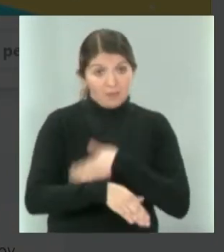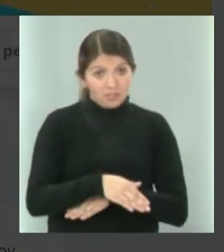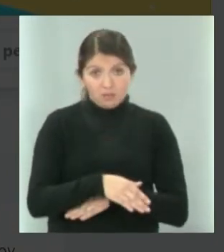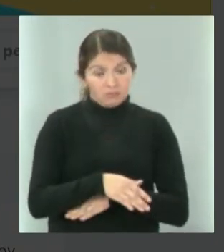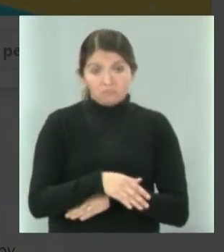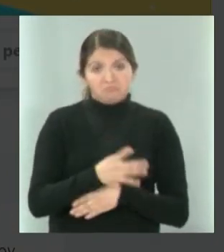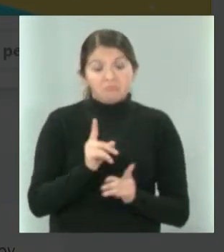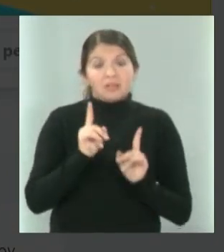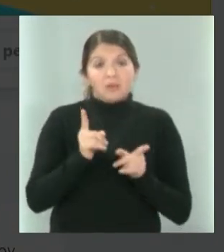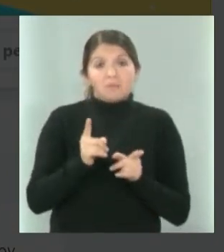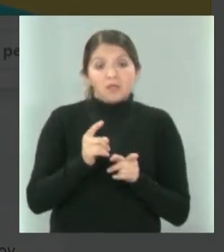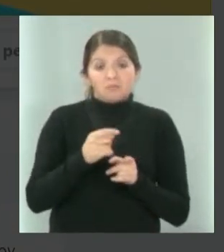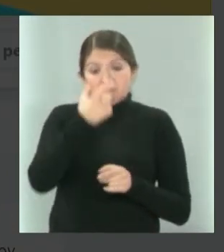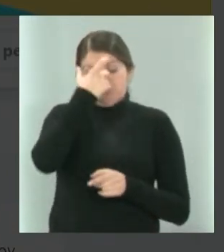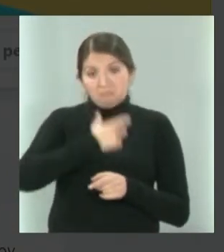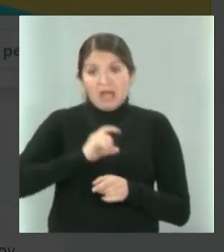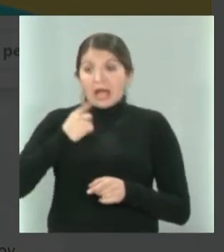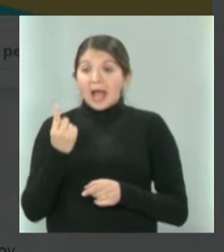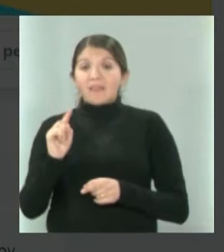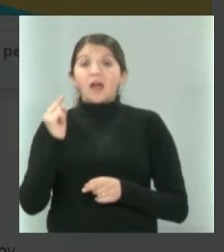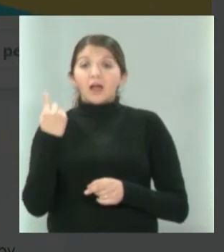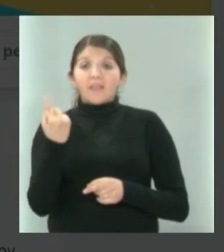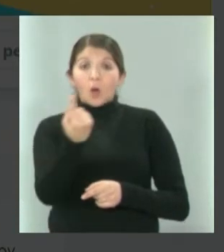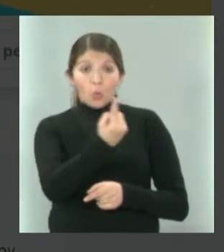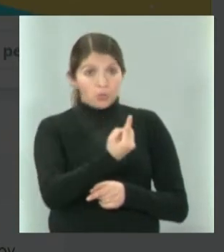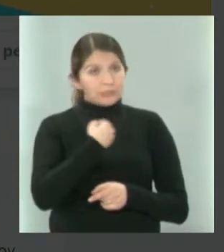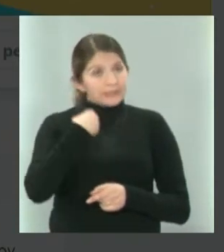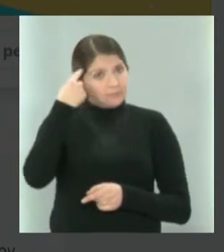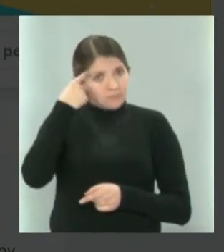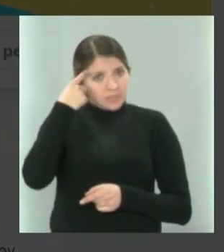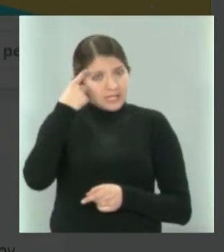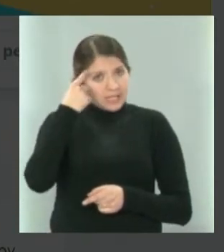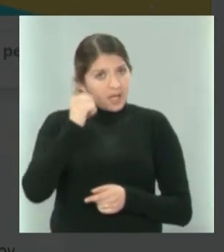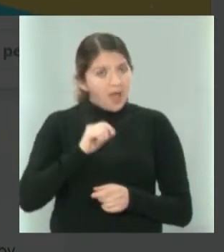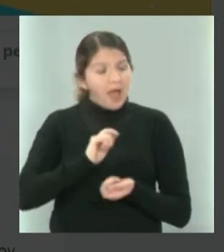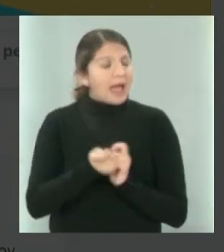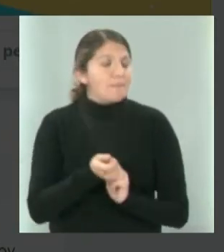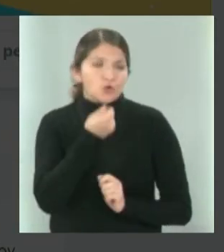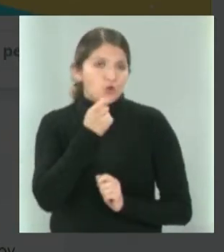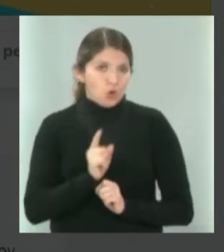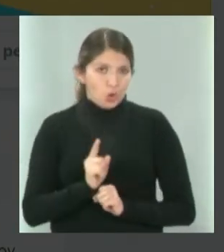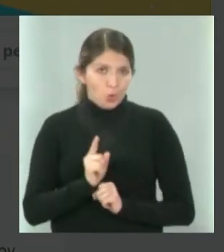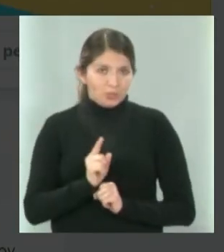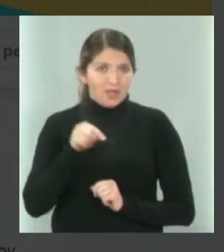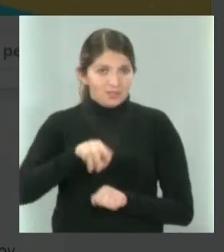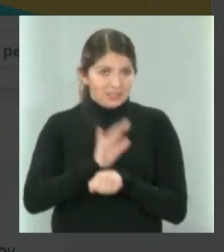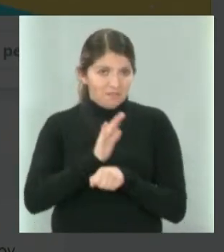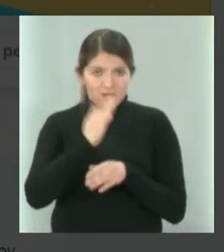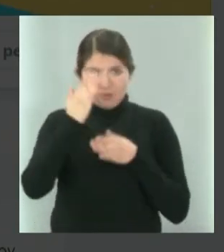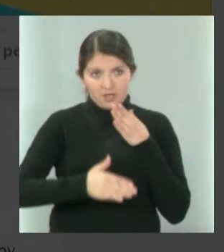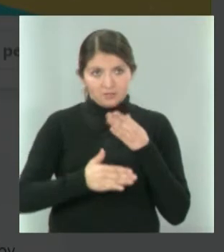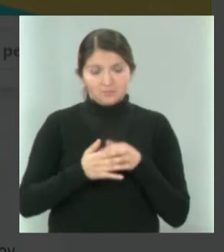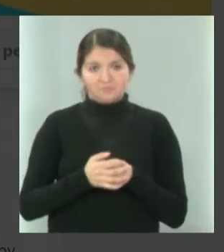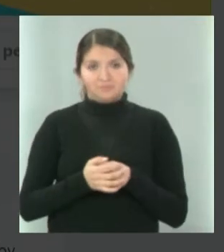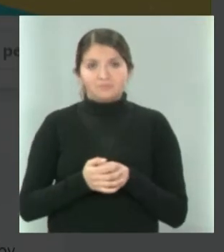hacia algo que nos parece diferente, nos parece nuevo, y como toda cosa nueva o diferente nos puede dar temor. Se nos acabaron todos